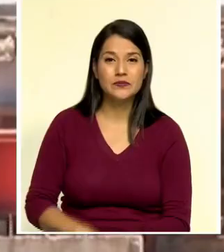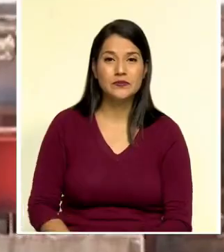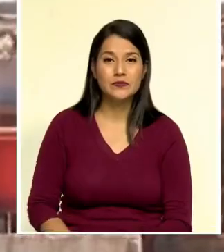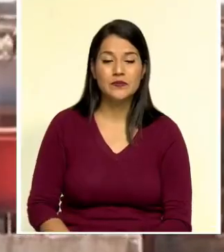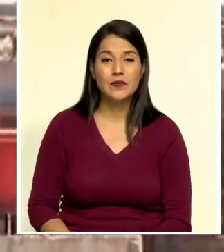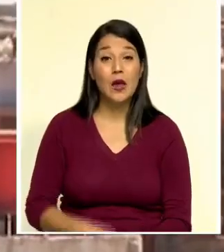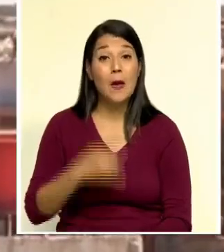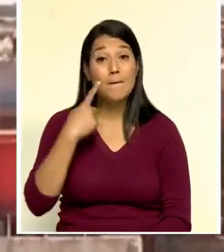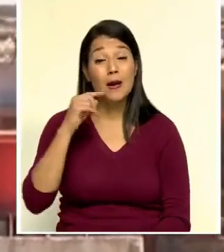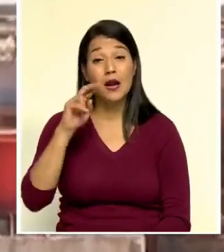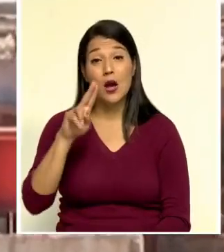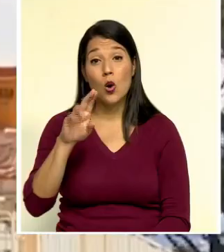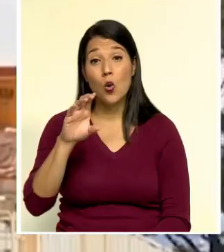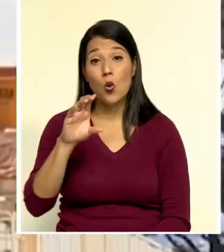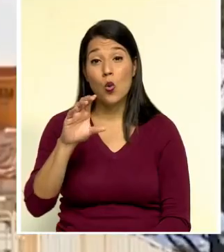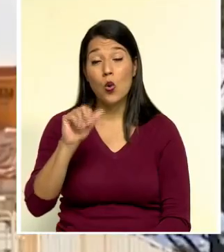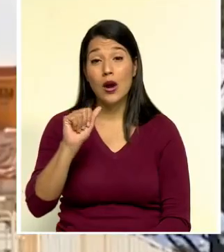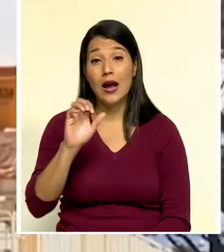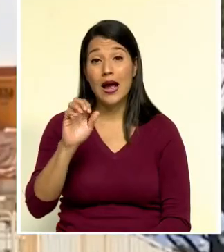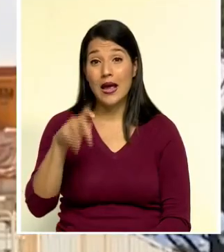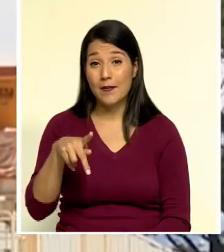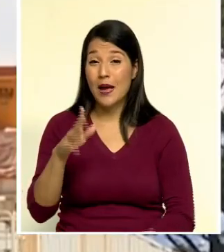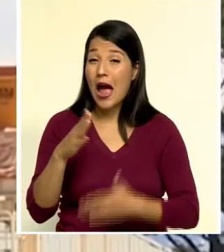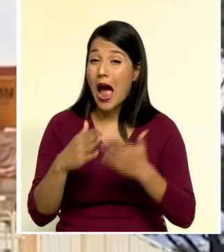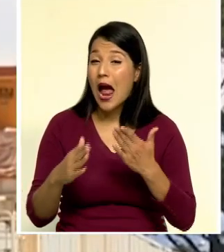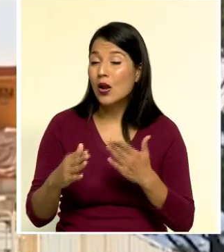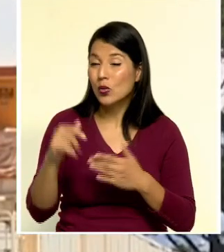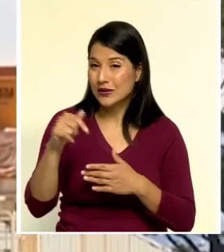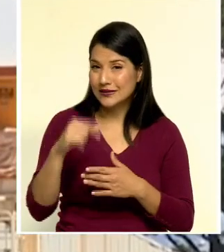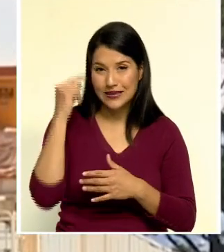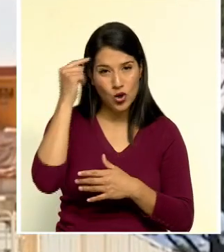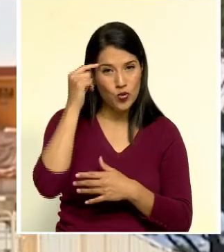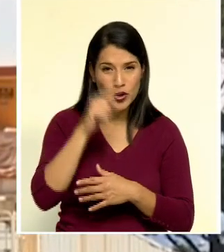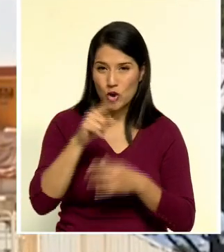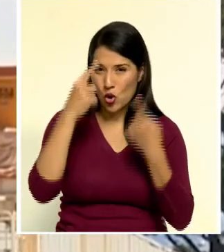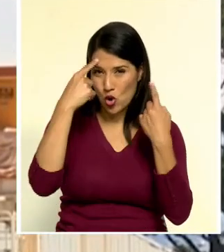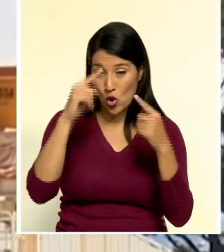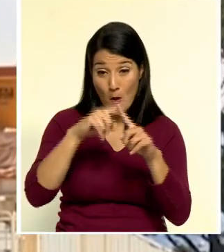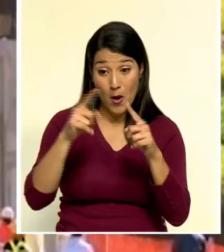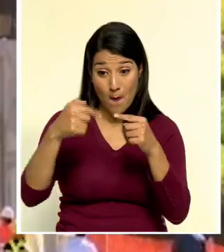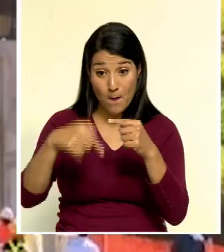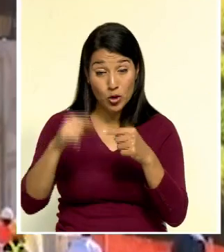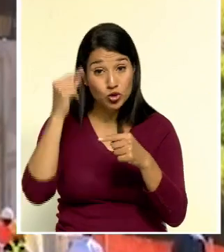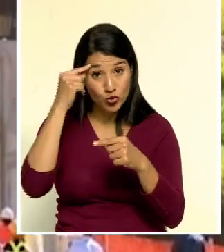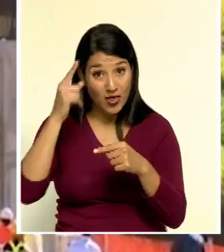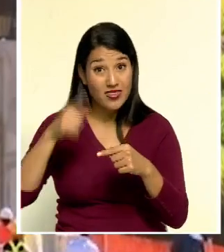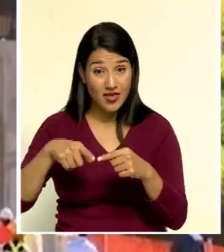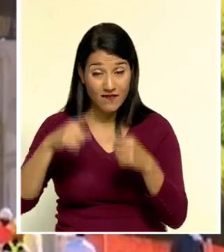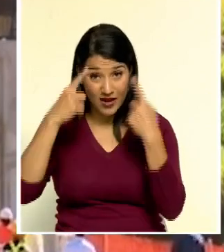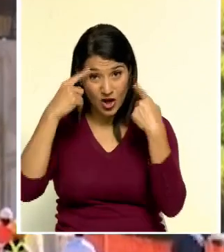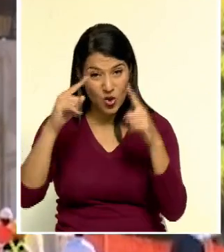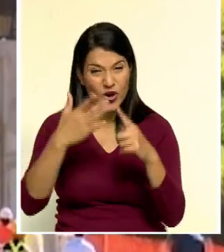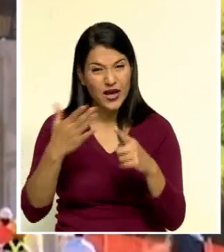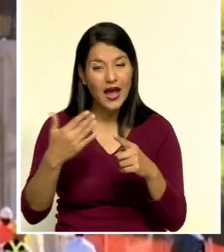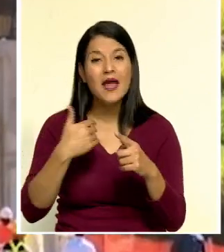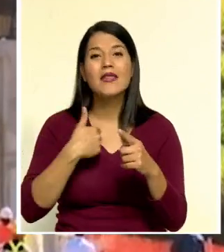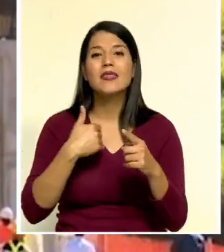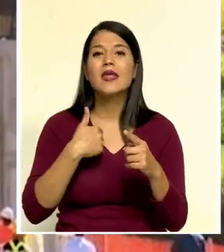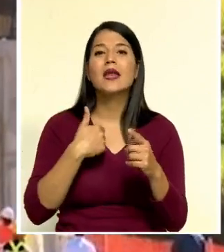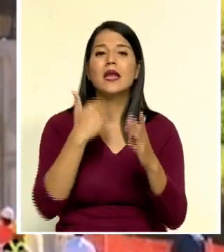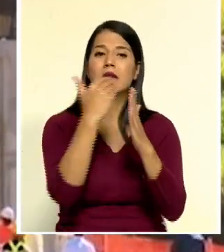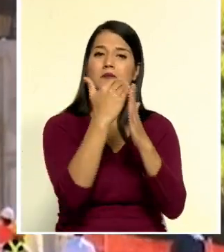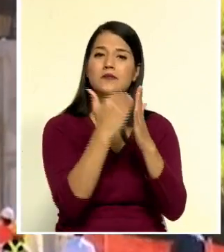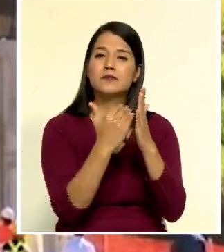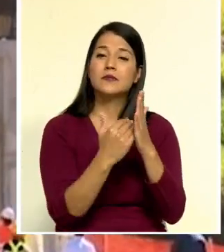Para la UCAEP, algo que no logró este gobierno, pero que el próximo debería de darle más importancia, es tener una carpeta de proyectos a